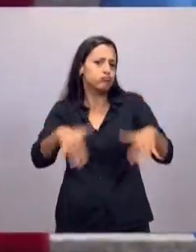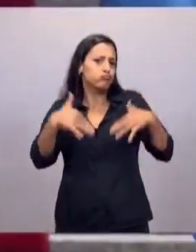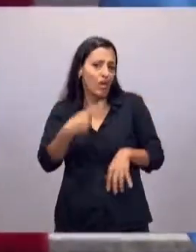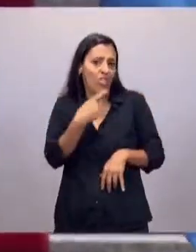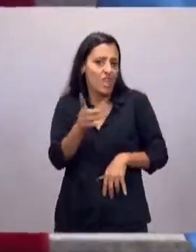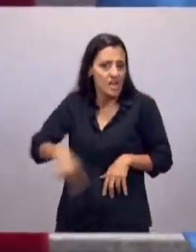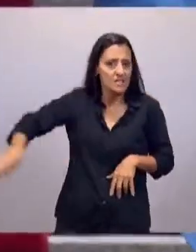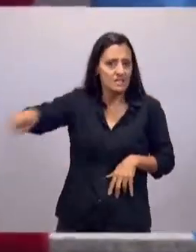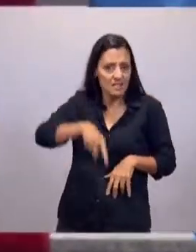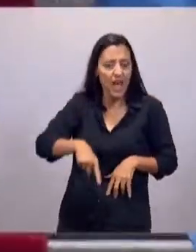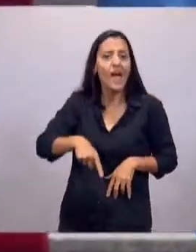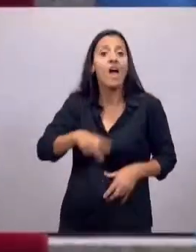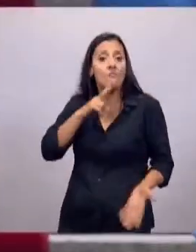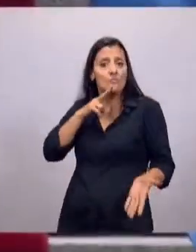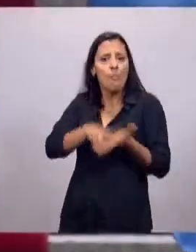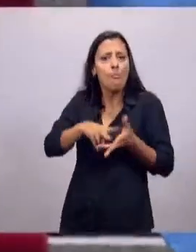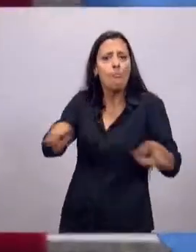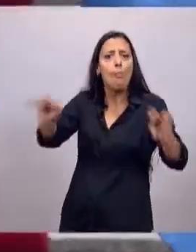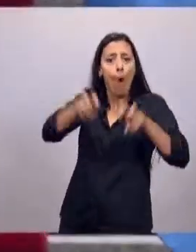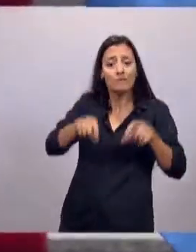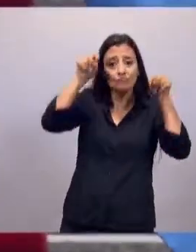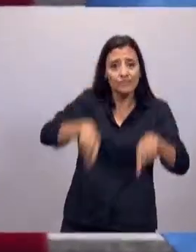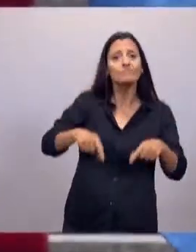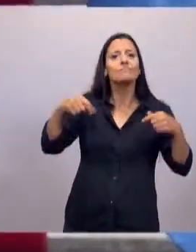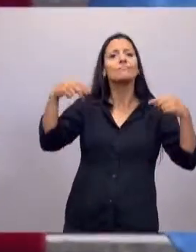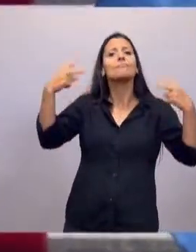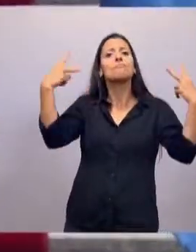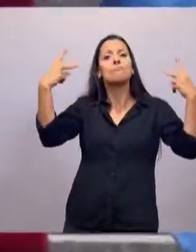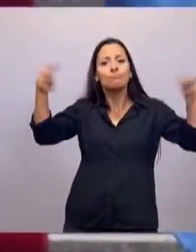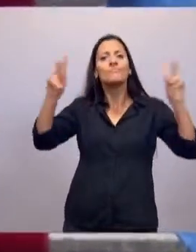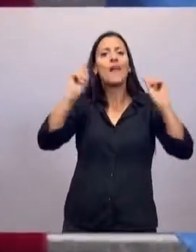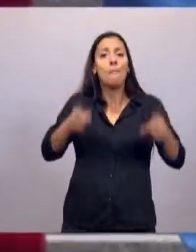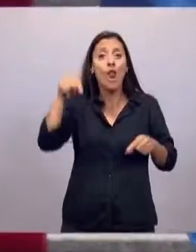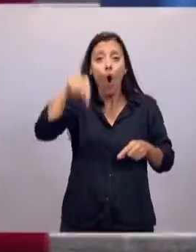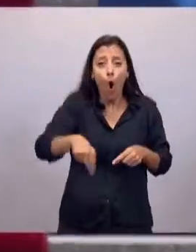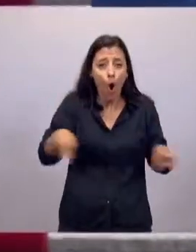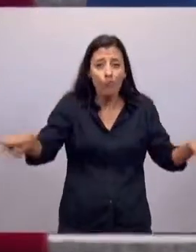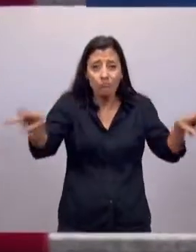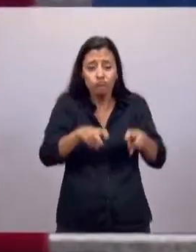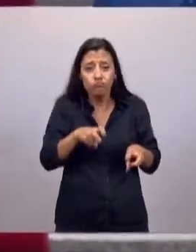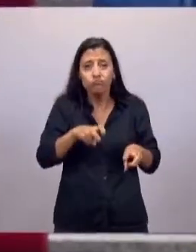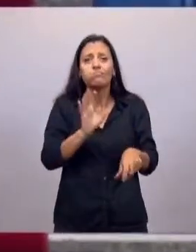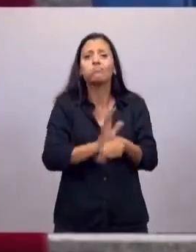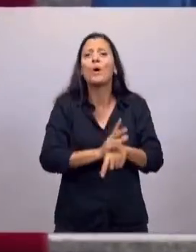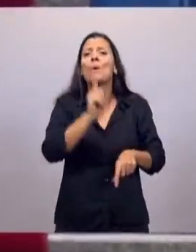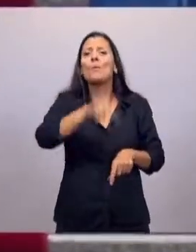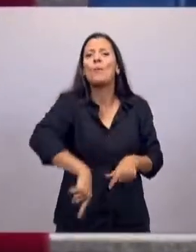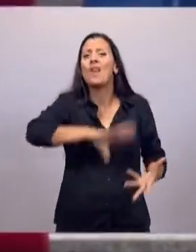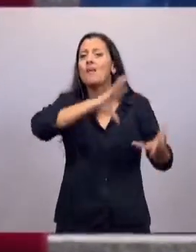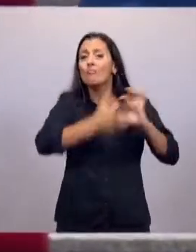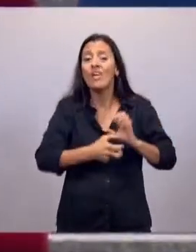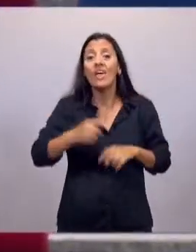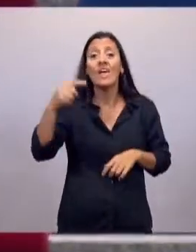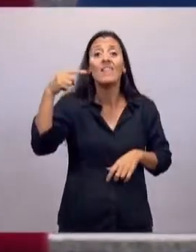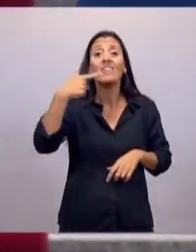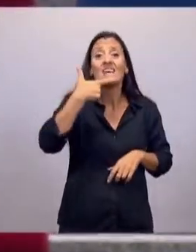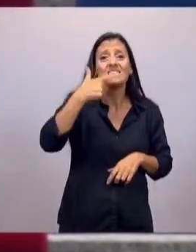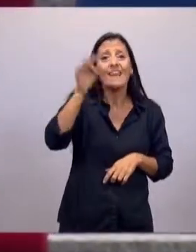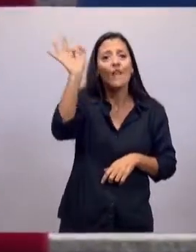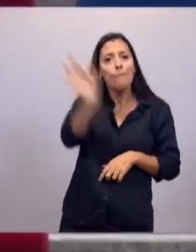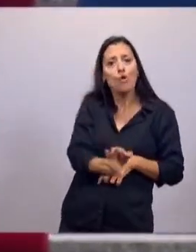es, superávit fiscal y externo, hoy nos deja déficit gemelos por 17% del